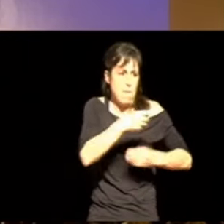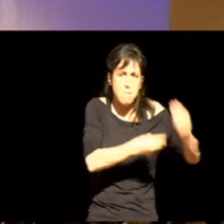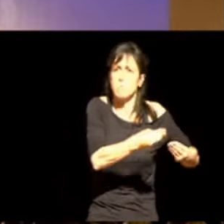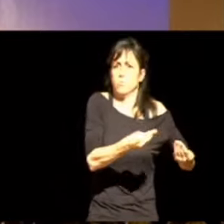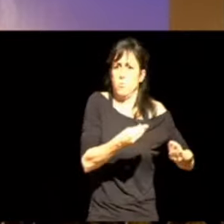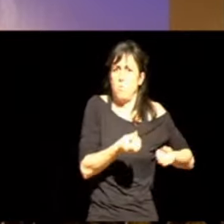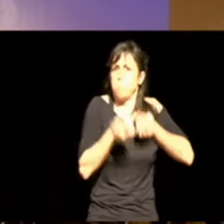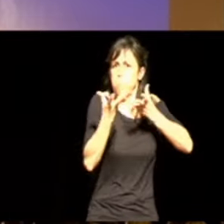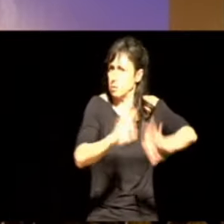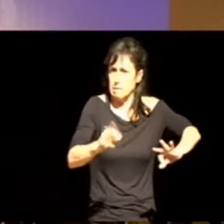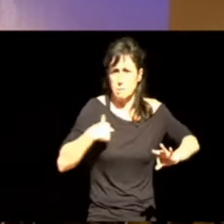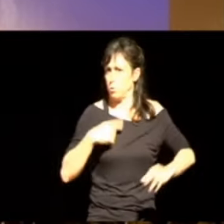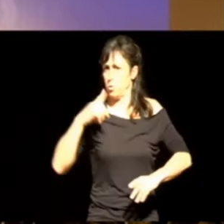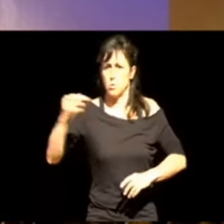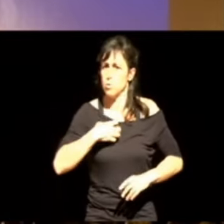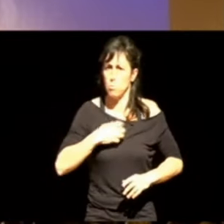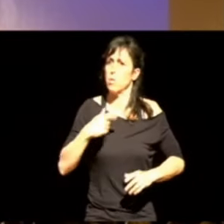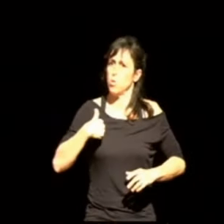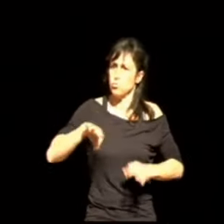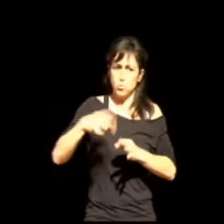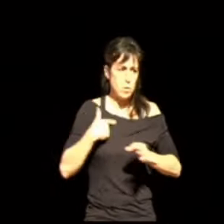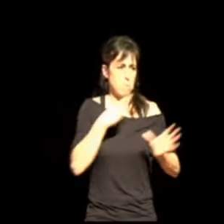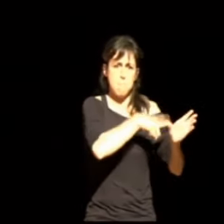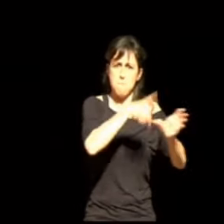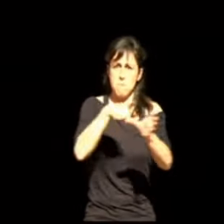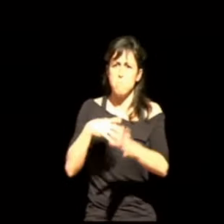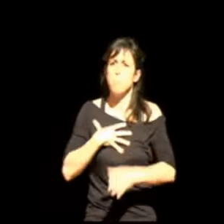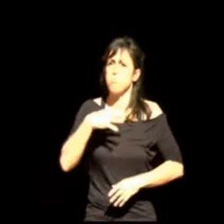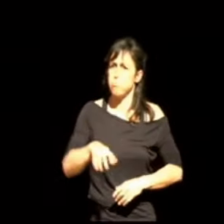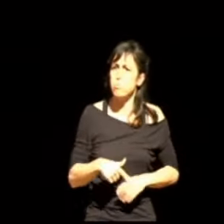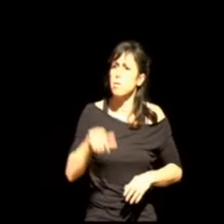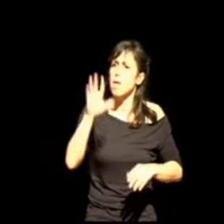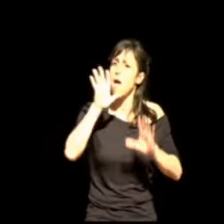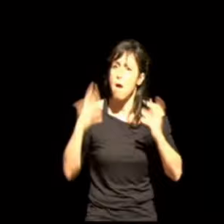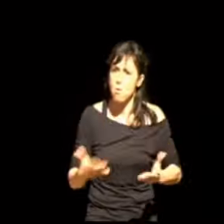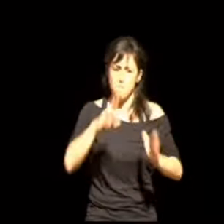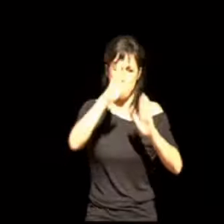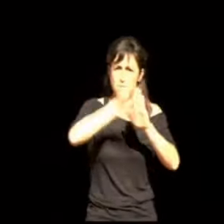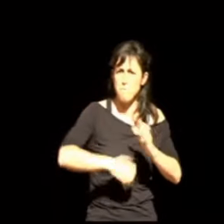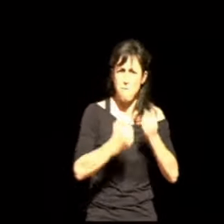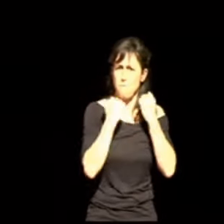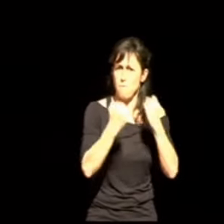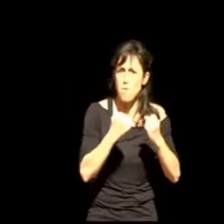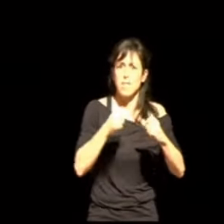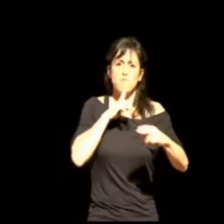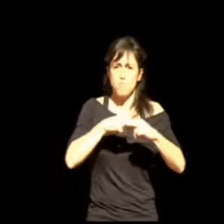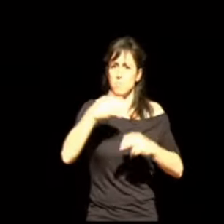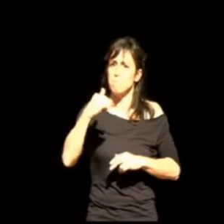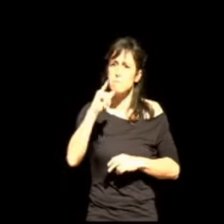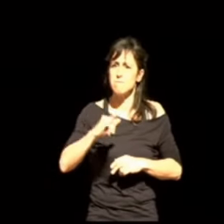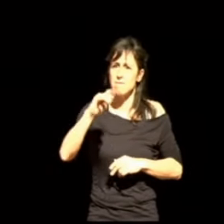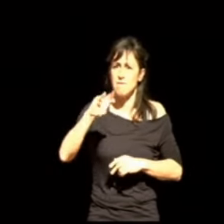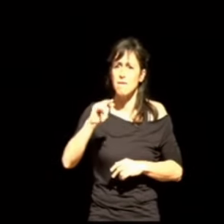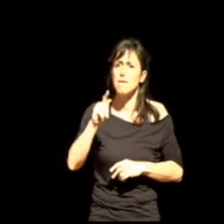tuve la suerte de coincidir ahí y desde luego en este momento la suerte de que tengáis un programa tan potente como Bizikasi, que yo